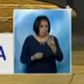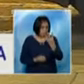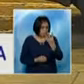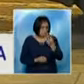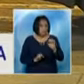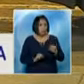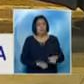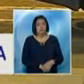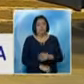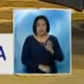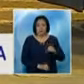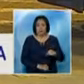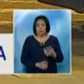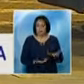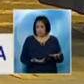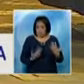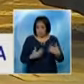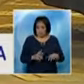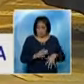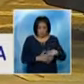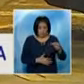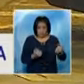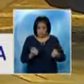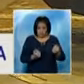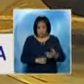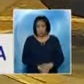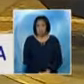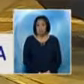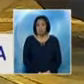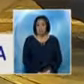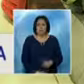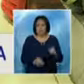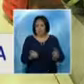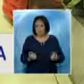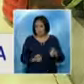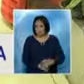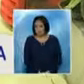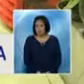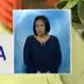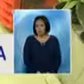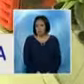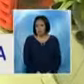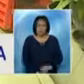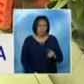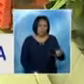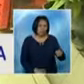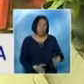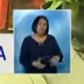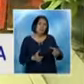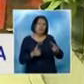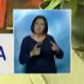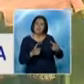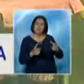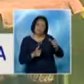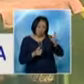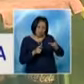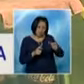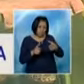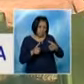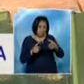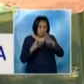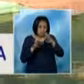¿Cuatro eran? ¿Y estaban afuera qué, en un auto? Un auto. Con el agente de seguridad dentro, cerraron